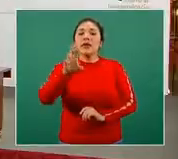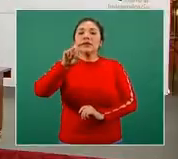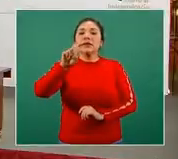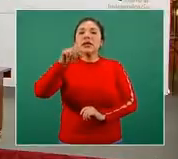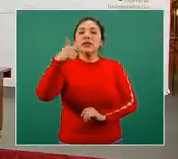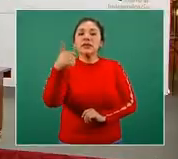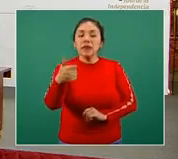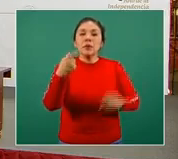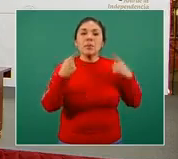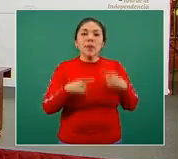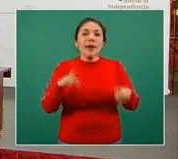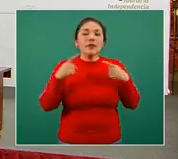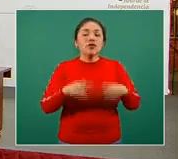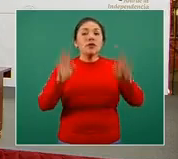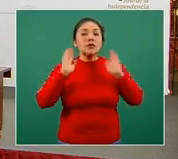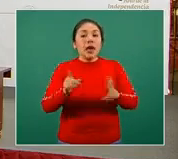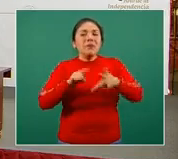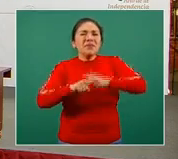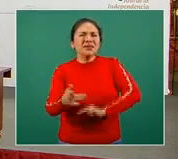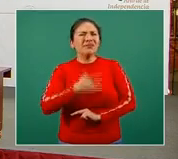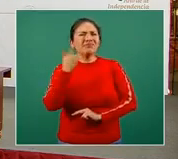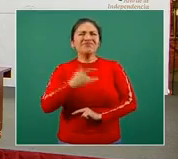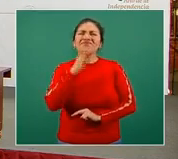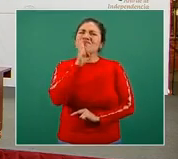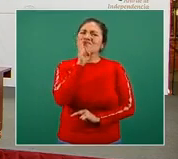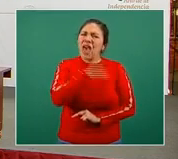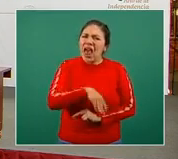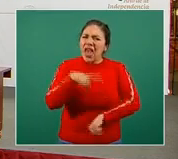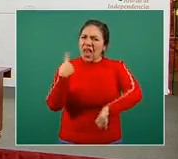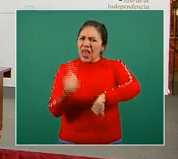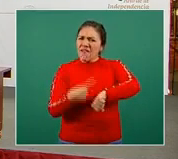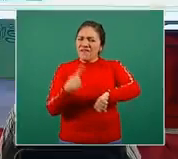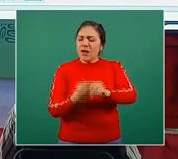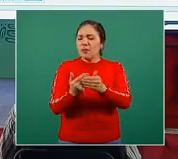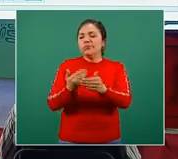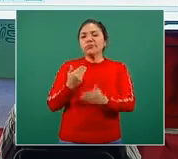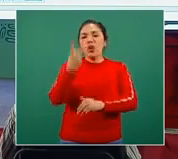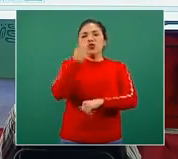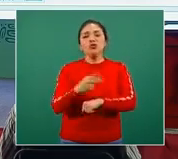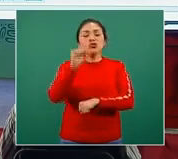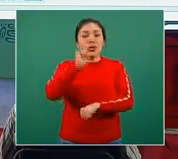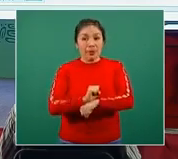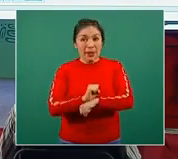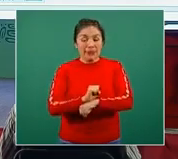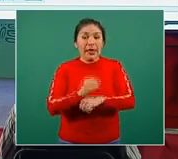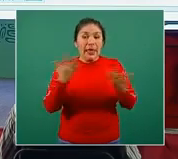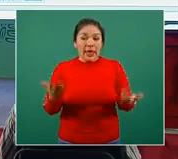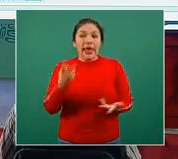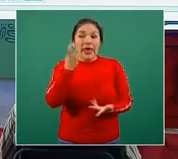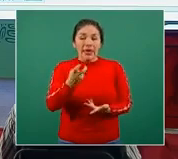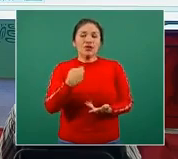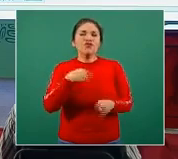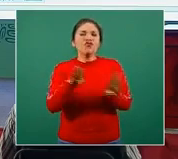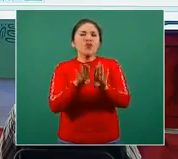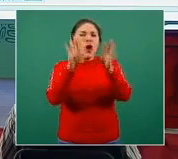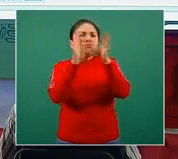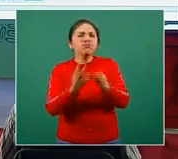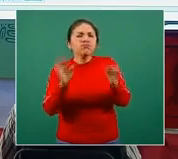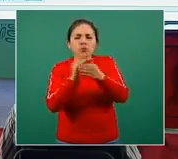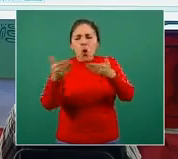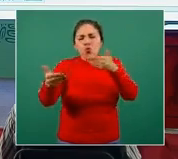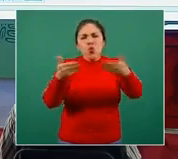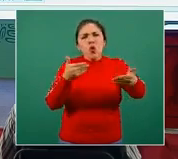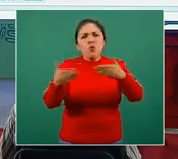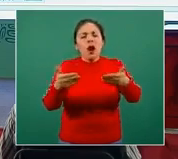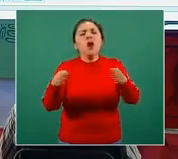67,536 personas que iniciaron con signos y síntomas de la enfermedad en las últimas 2 semanas, ¿no? Y que hacemos el comparativo en